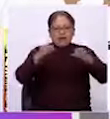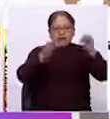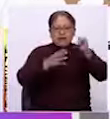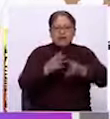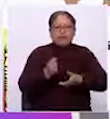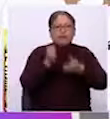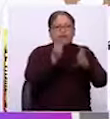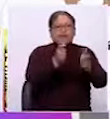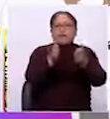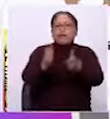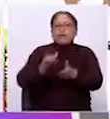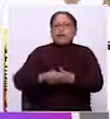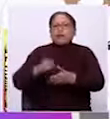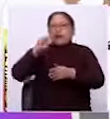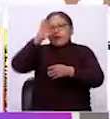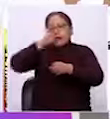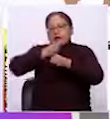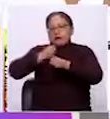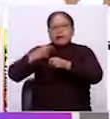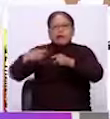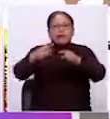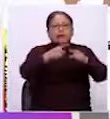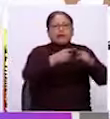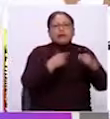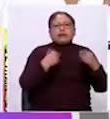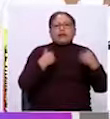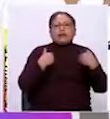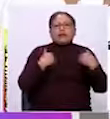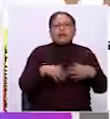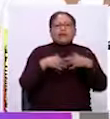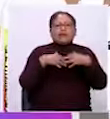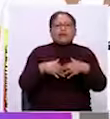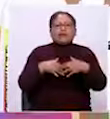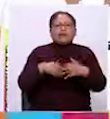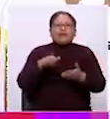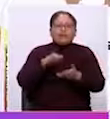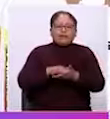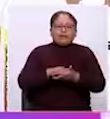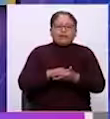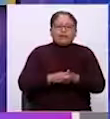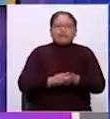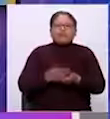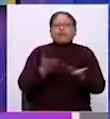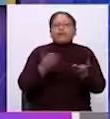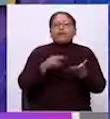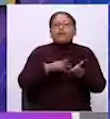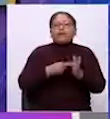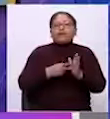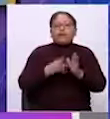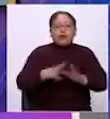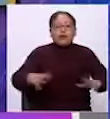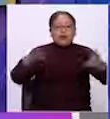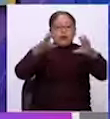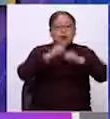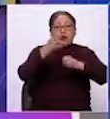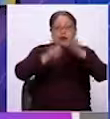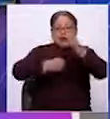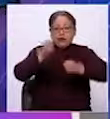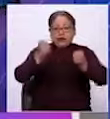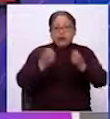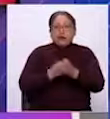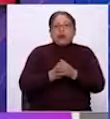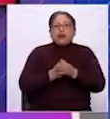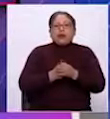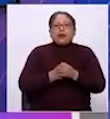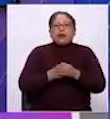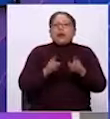variedad de productos que la mamá realmente adquiere a través de este paquete horizontal le llaman subsidio sin embargo eso tiene que ver mucho con la